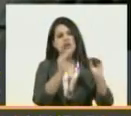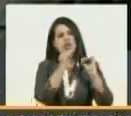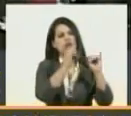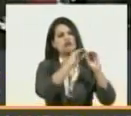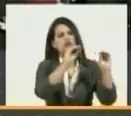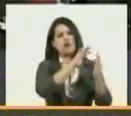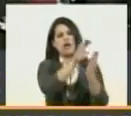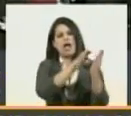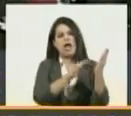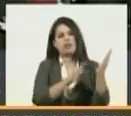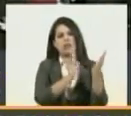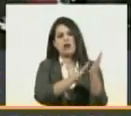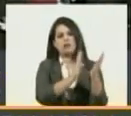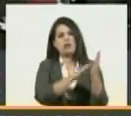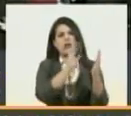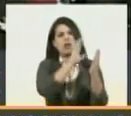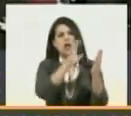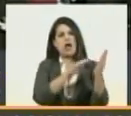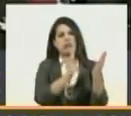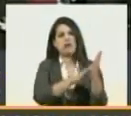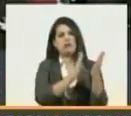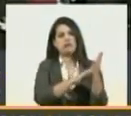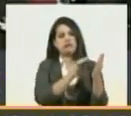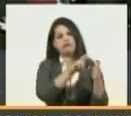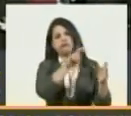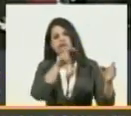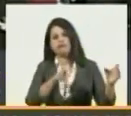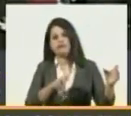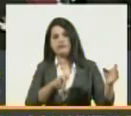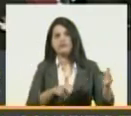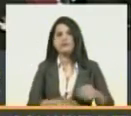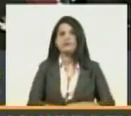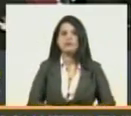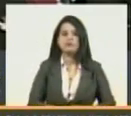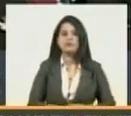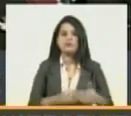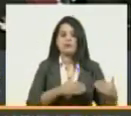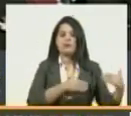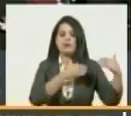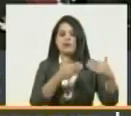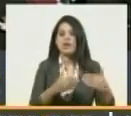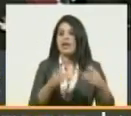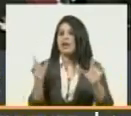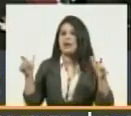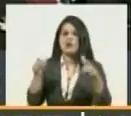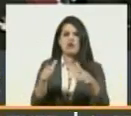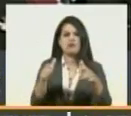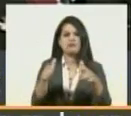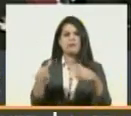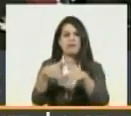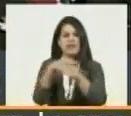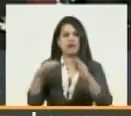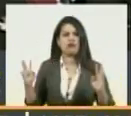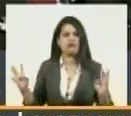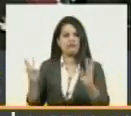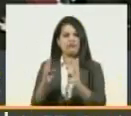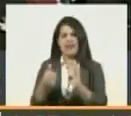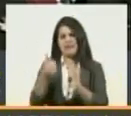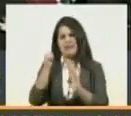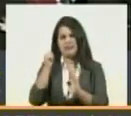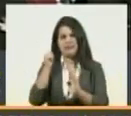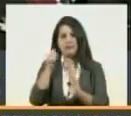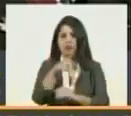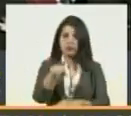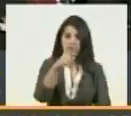carta fundacional de esta organización. Y llegamos a esta reunión donde, como ustedes pueden ver y